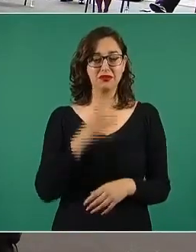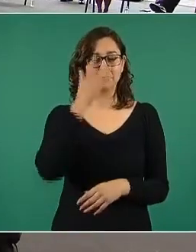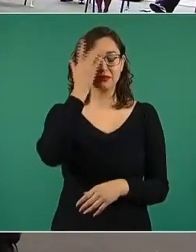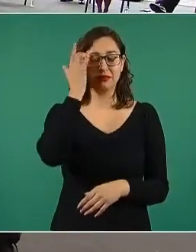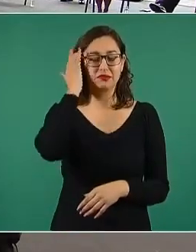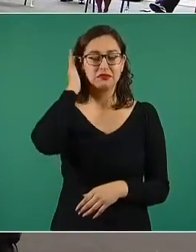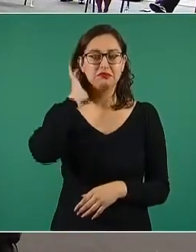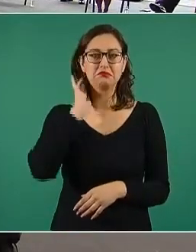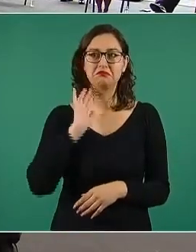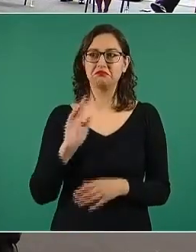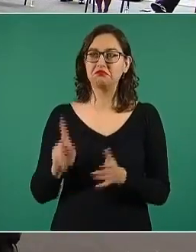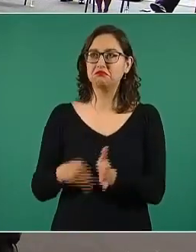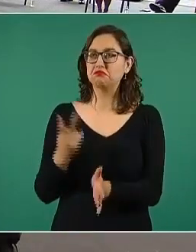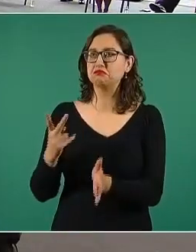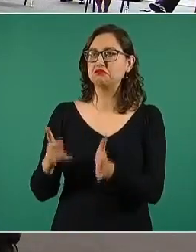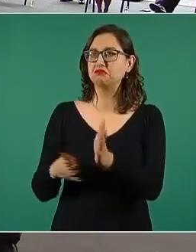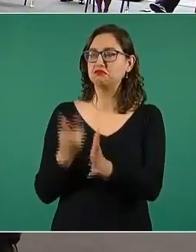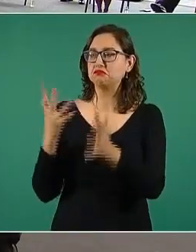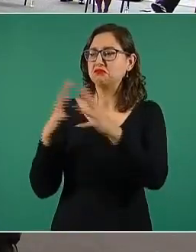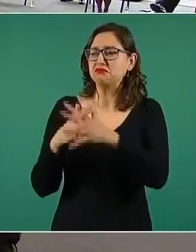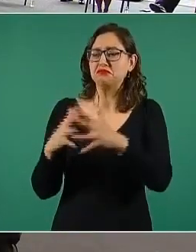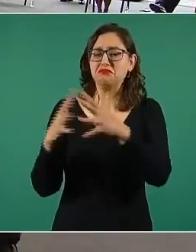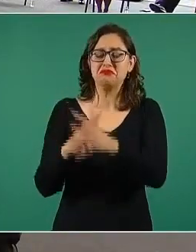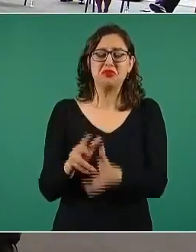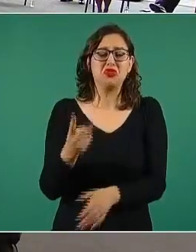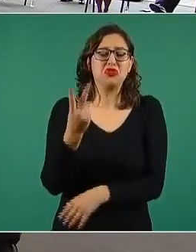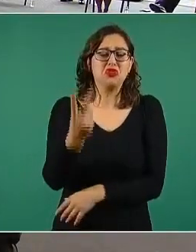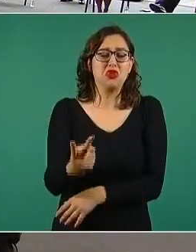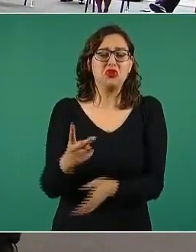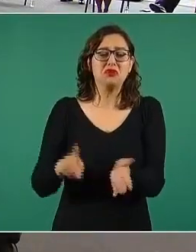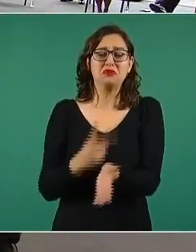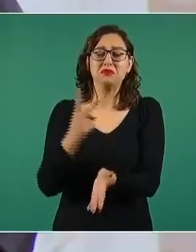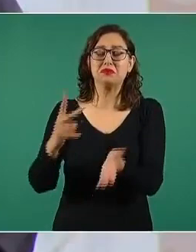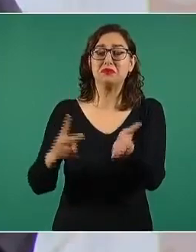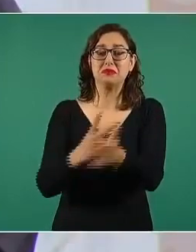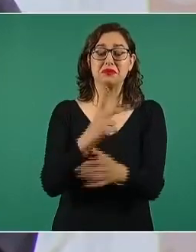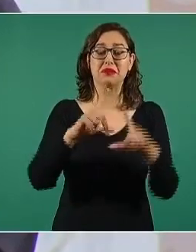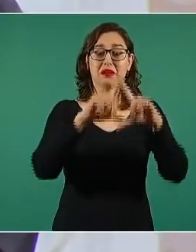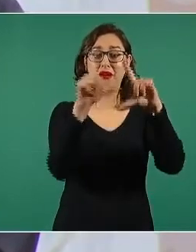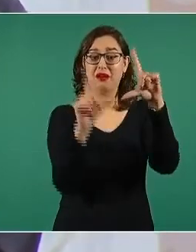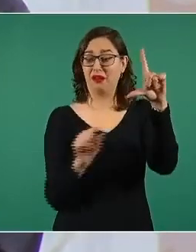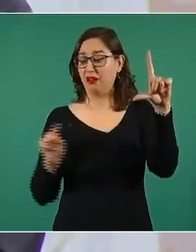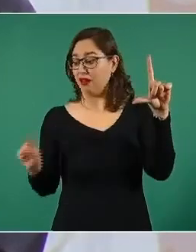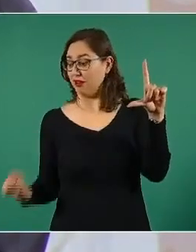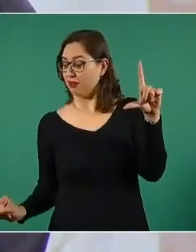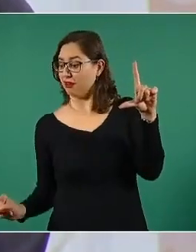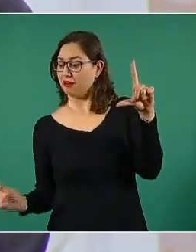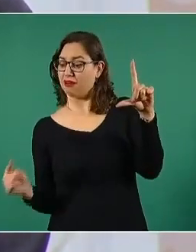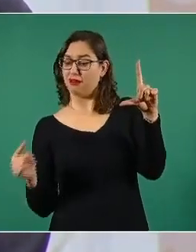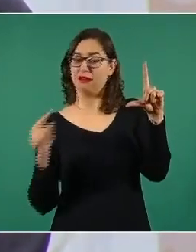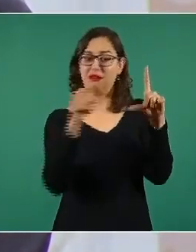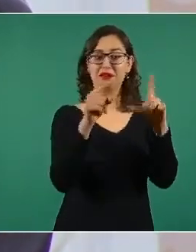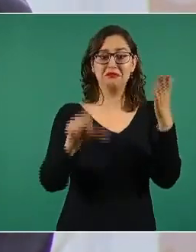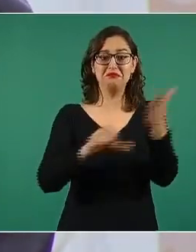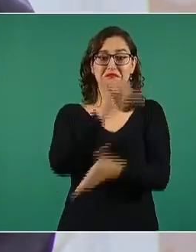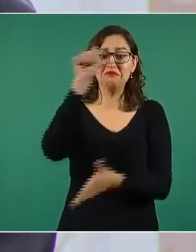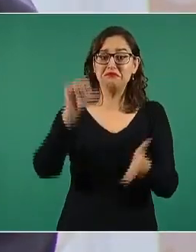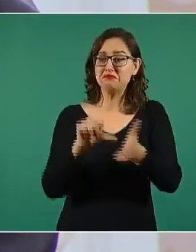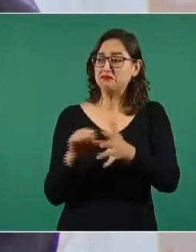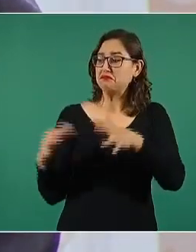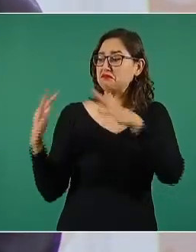2 o 3, desde la península de Yucatán hasta el Valle de México.